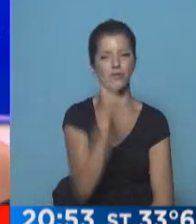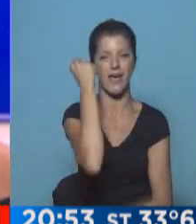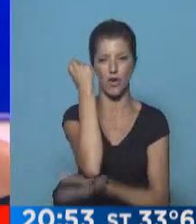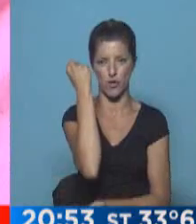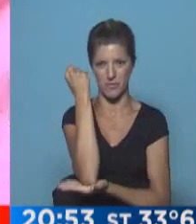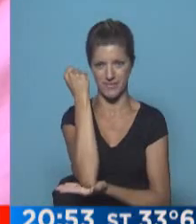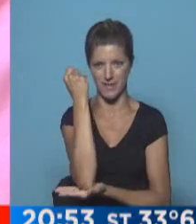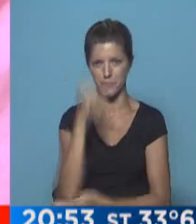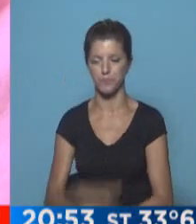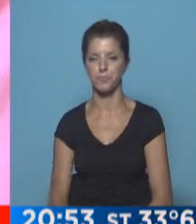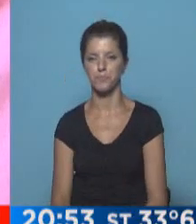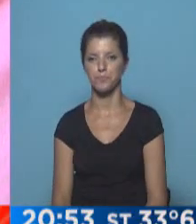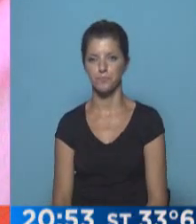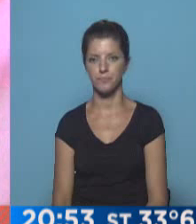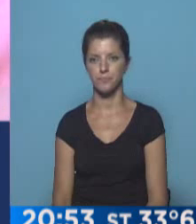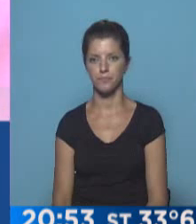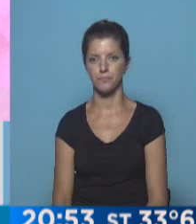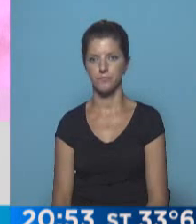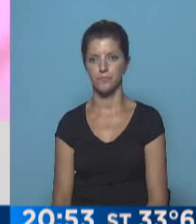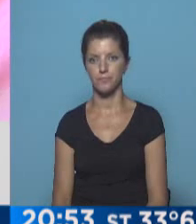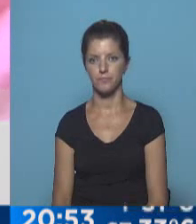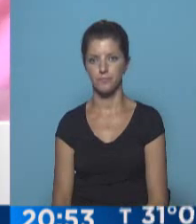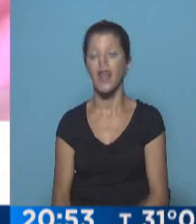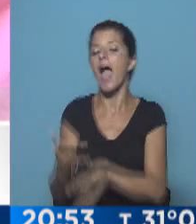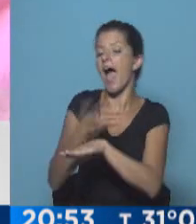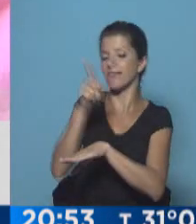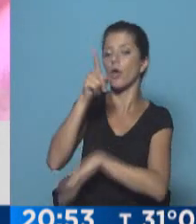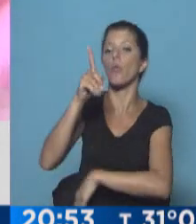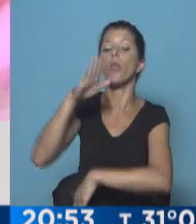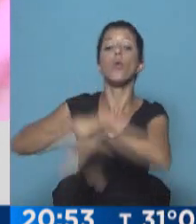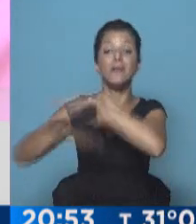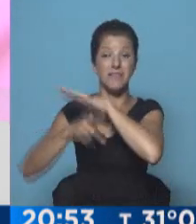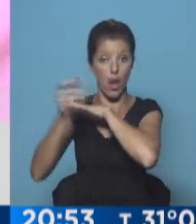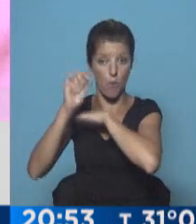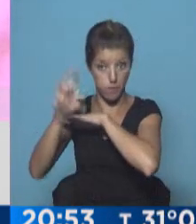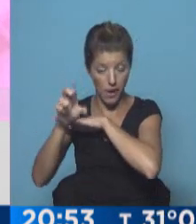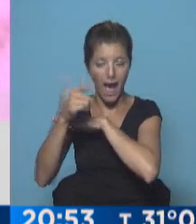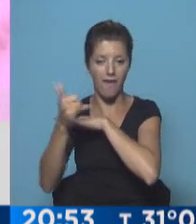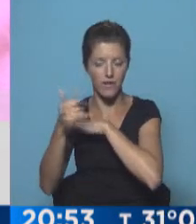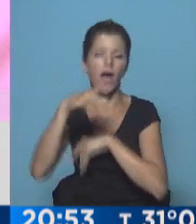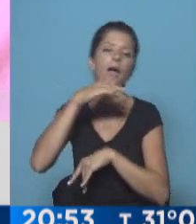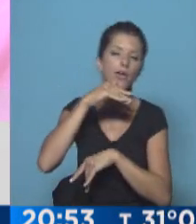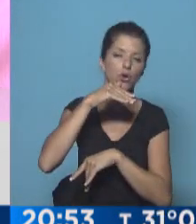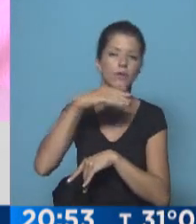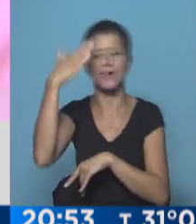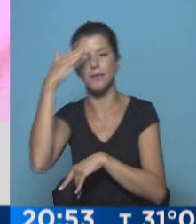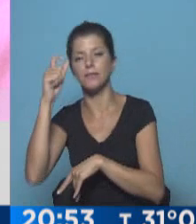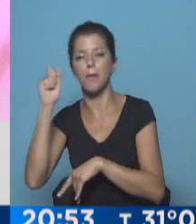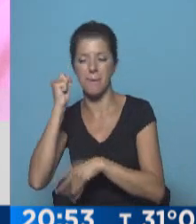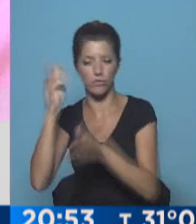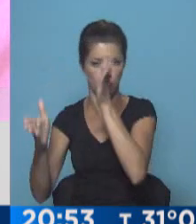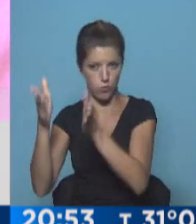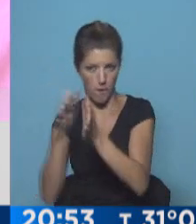Gorodish. Antes del cepo, el dólar paralelo y el dólar bolsa estaban entre 14,50 y 15 pesos, con lo cual